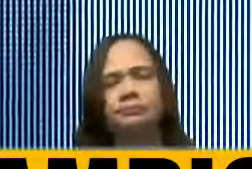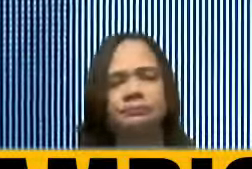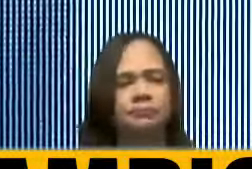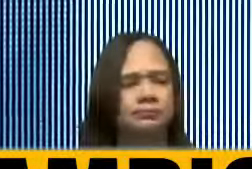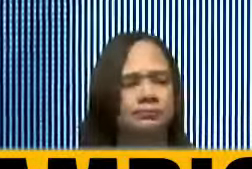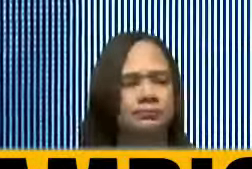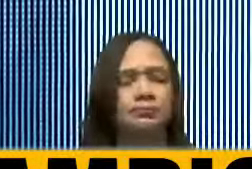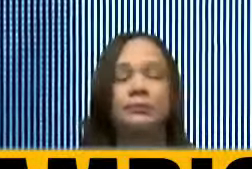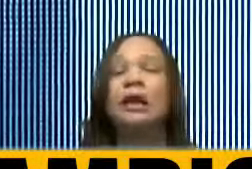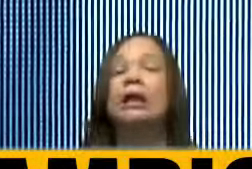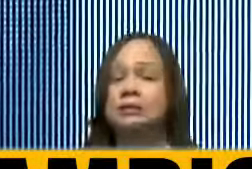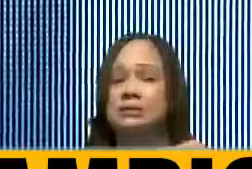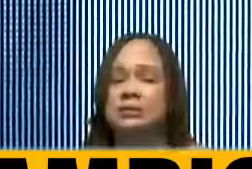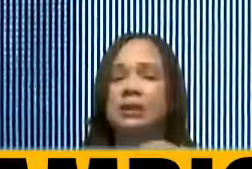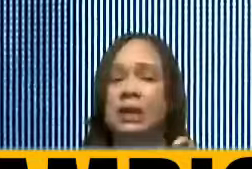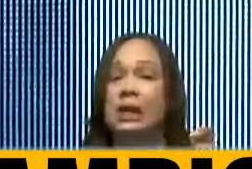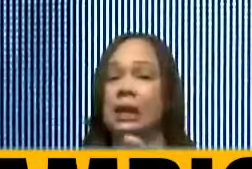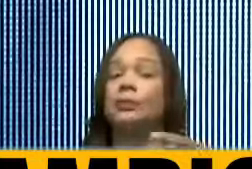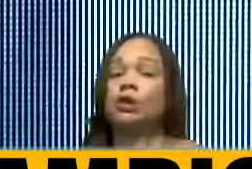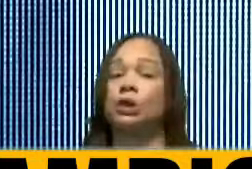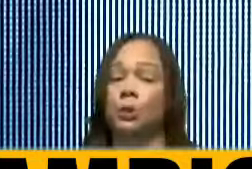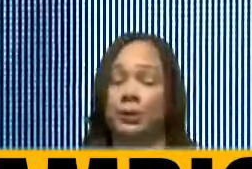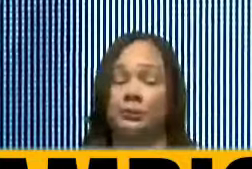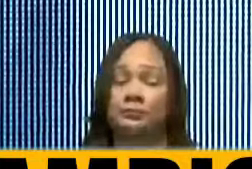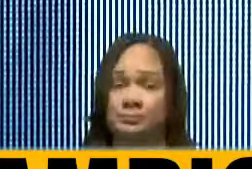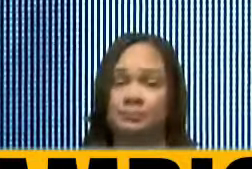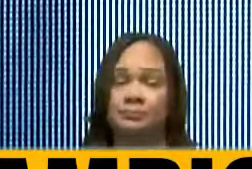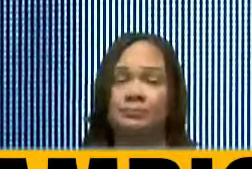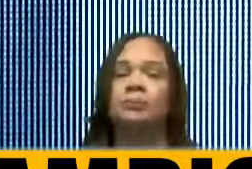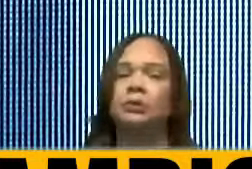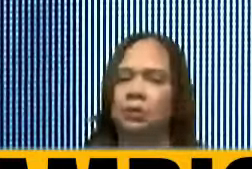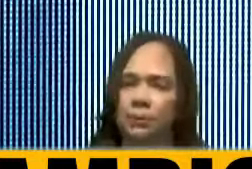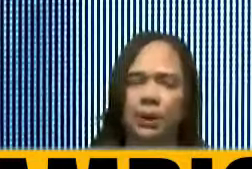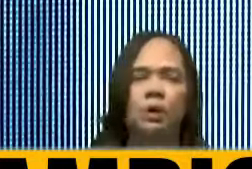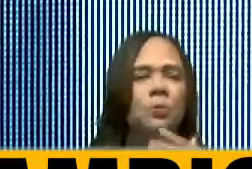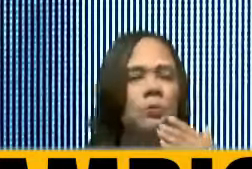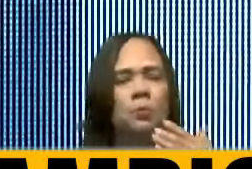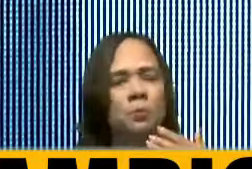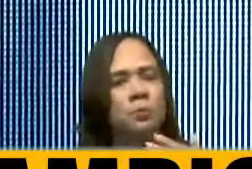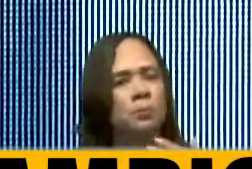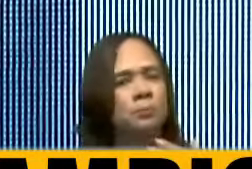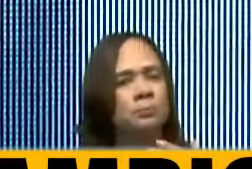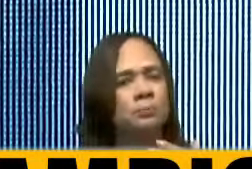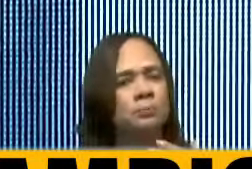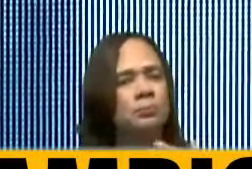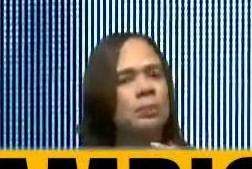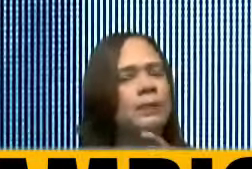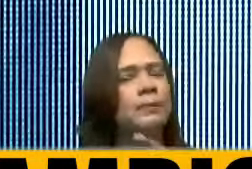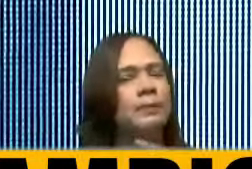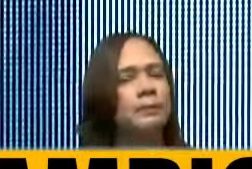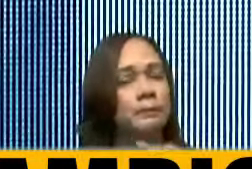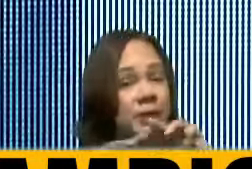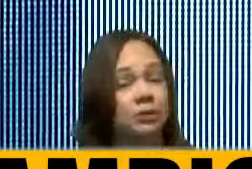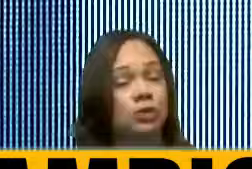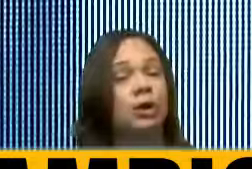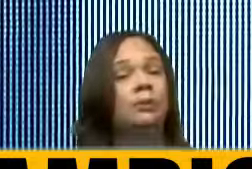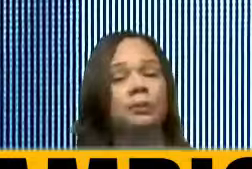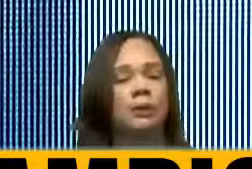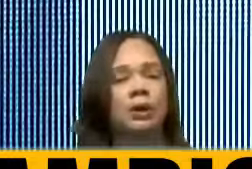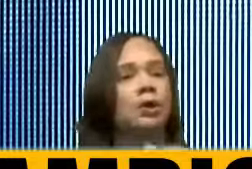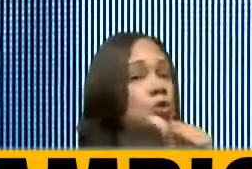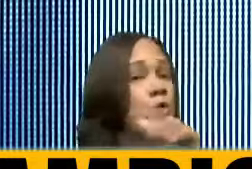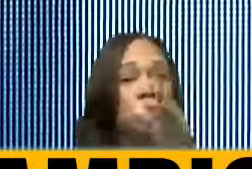y quiero también aclarar aquí un cambio de nombre pero también con eficiencia en la parte del ministerio administrativo Nunca